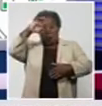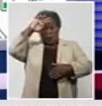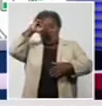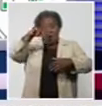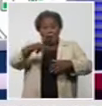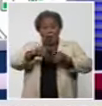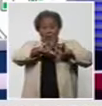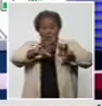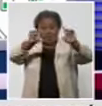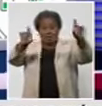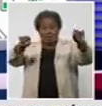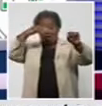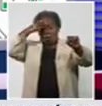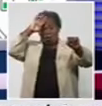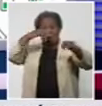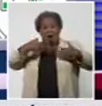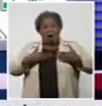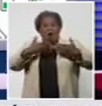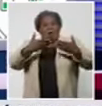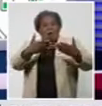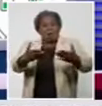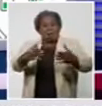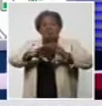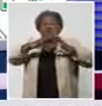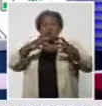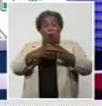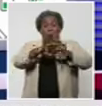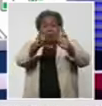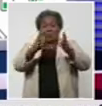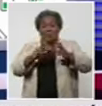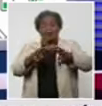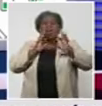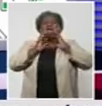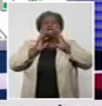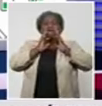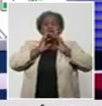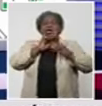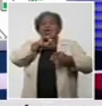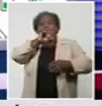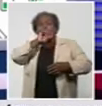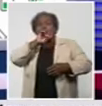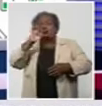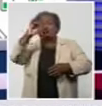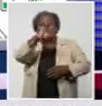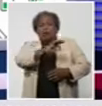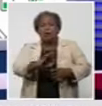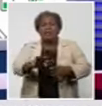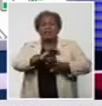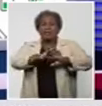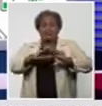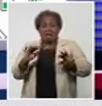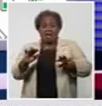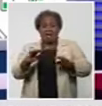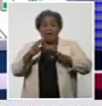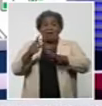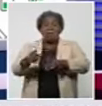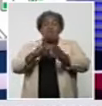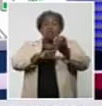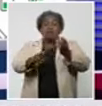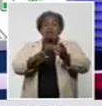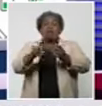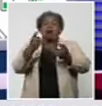se suceden homenajes de diversas maneras en las redes sociales, en los territorios en los que se encuentra ya la tercera fase de recuperación post-COVID-19,